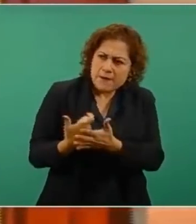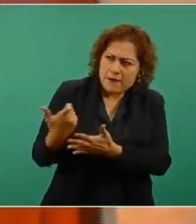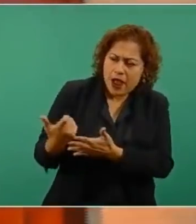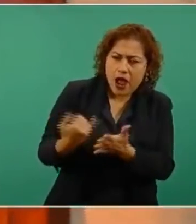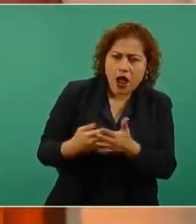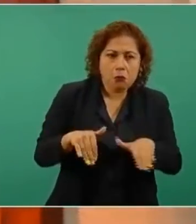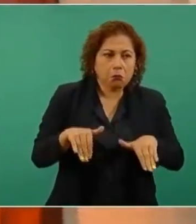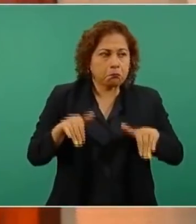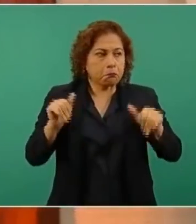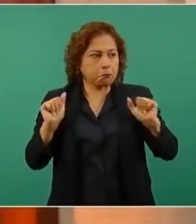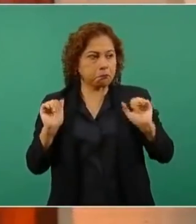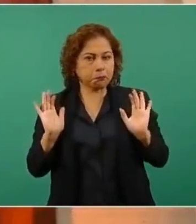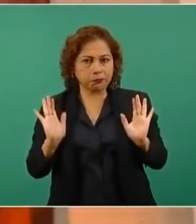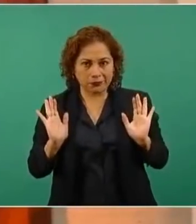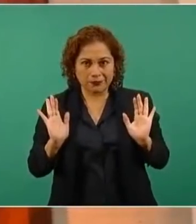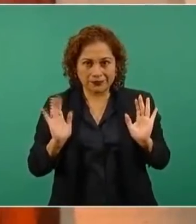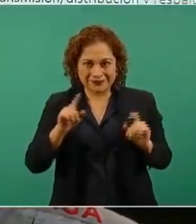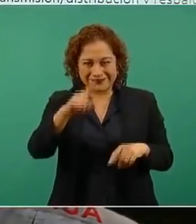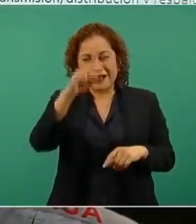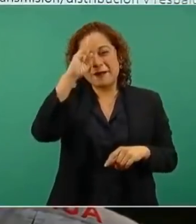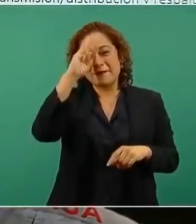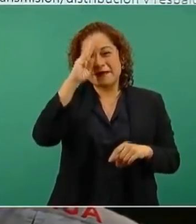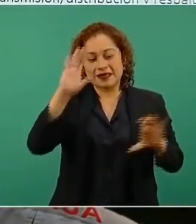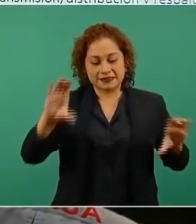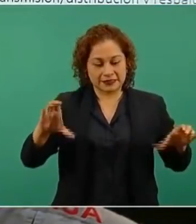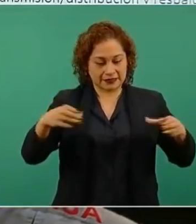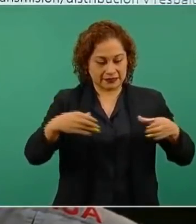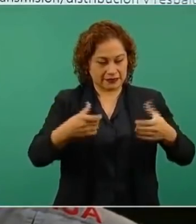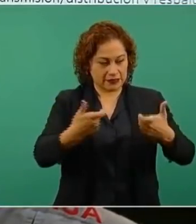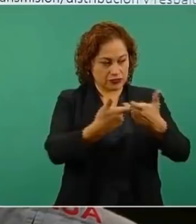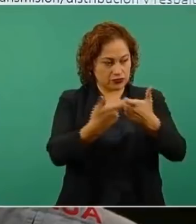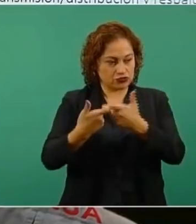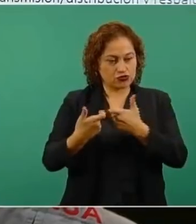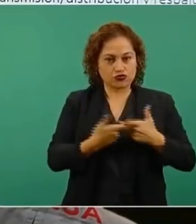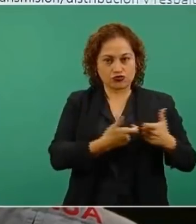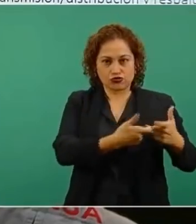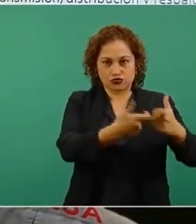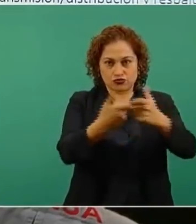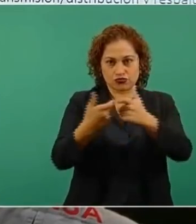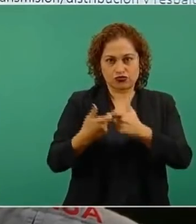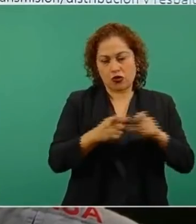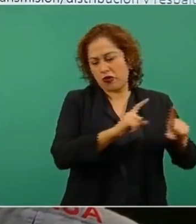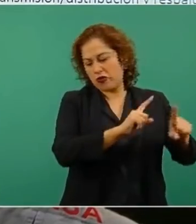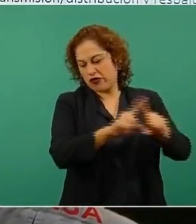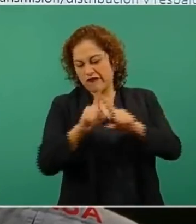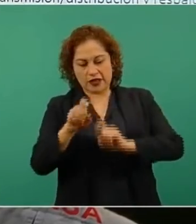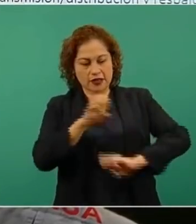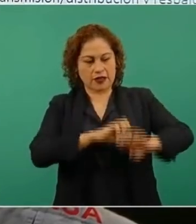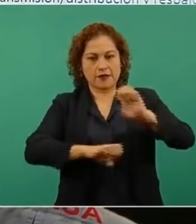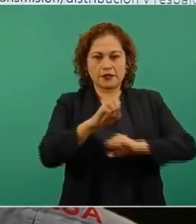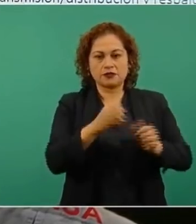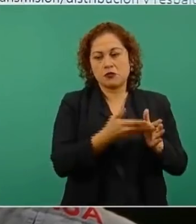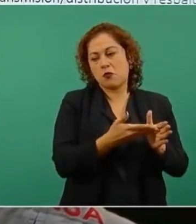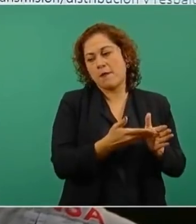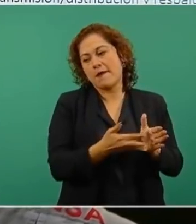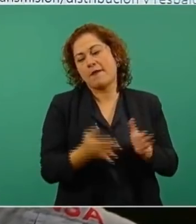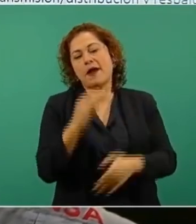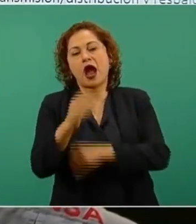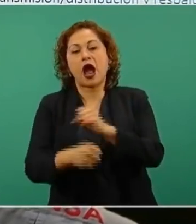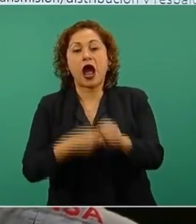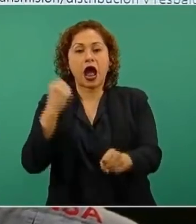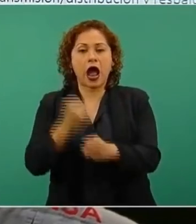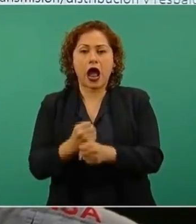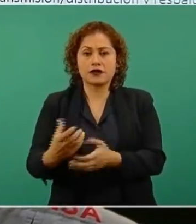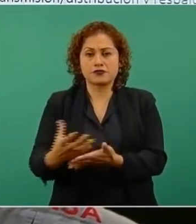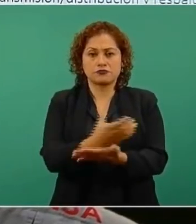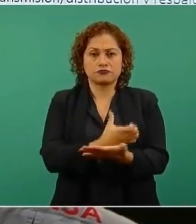sociedades, con sus socios, ¿no?, al final del año, pues van a decretar dividendos, y esos dividendos pagan impuestos sobre